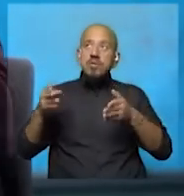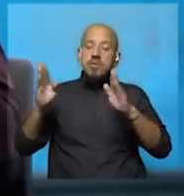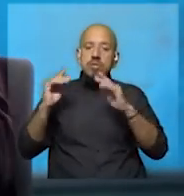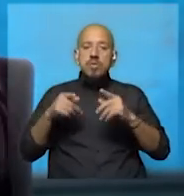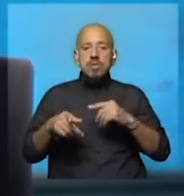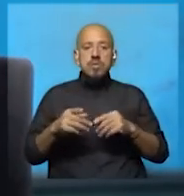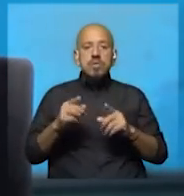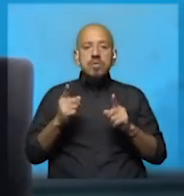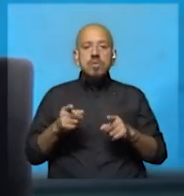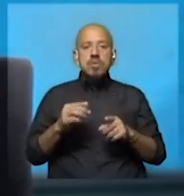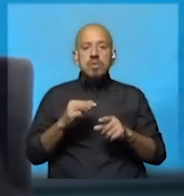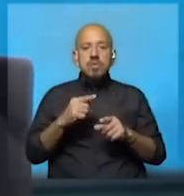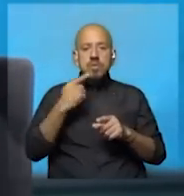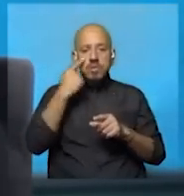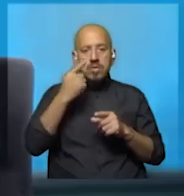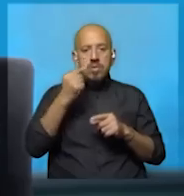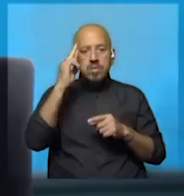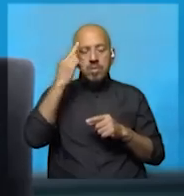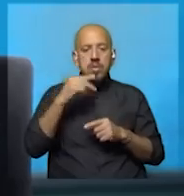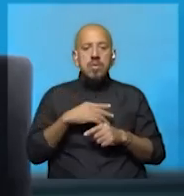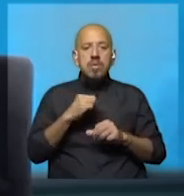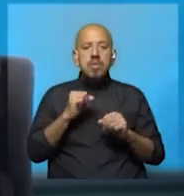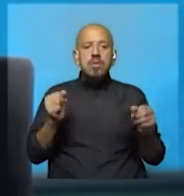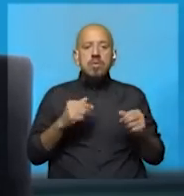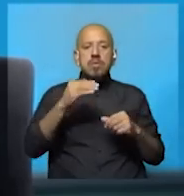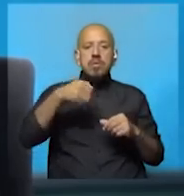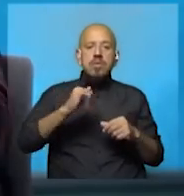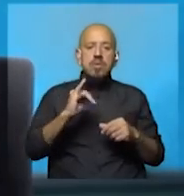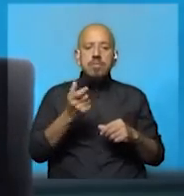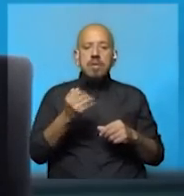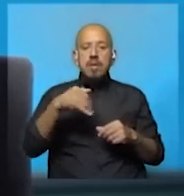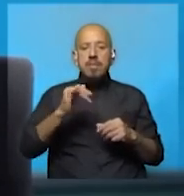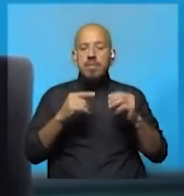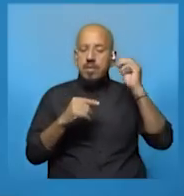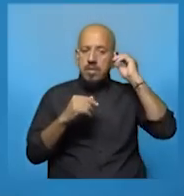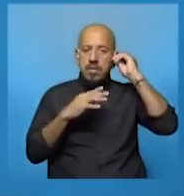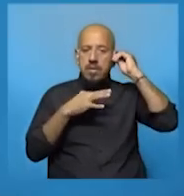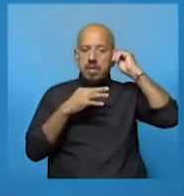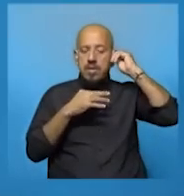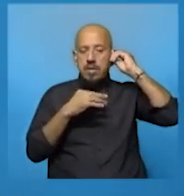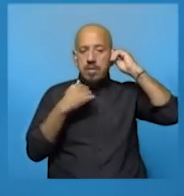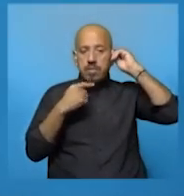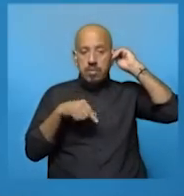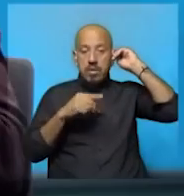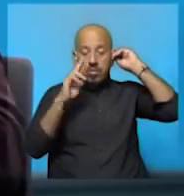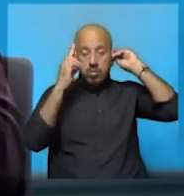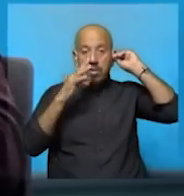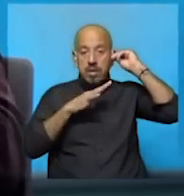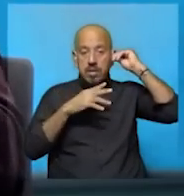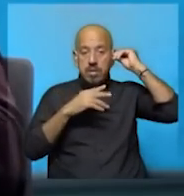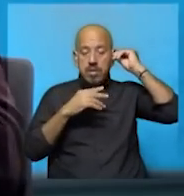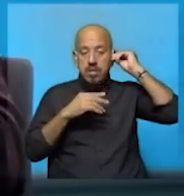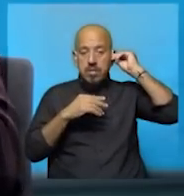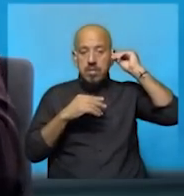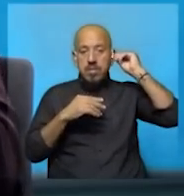también se puede ver acá en el lugar Porque pienso y seguramente mucha gente puede pensar en Miami no en la ciudad como que se habla mucho en ese sentido pero acá en el Uruguay también se puede